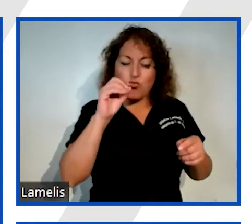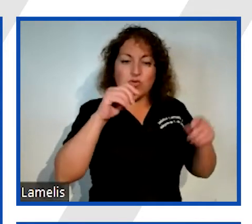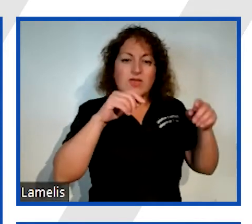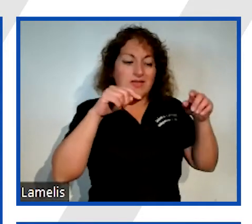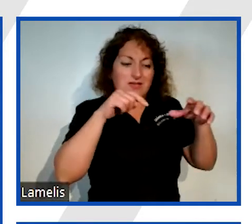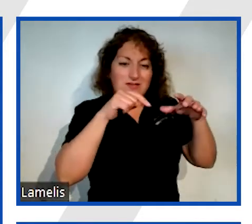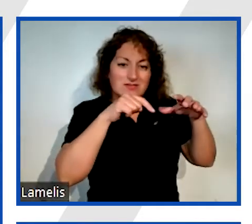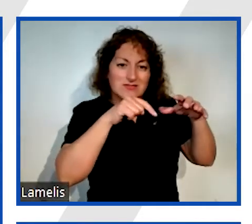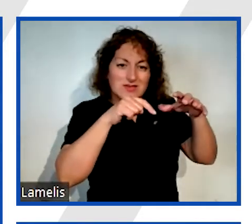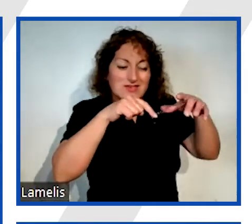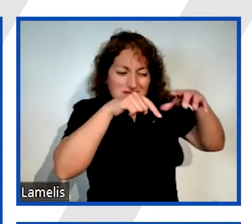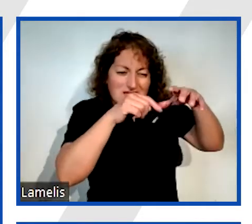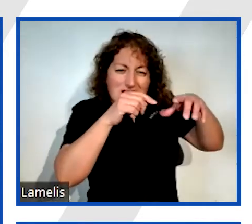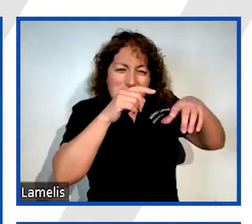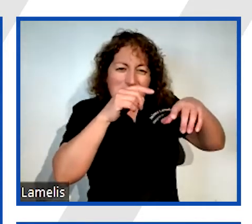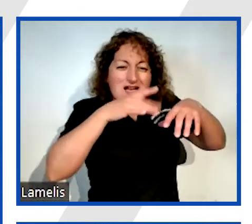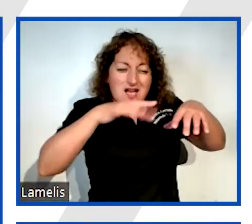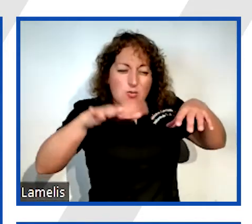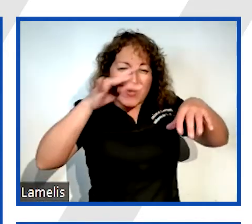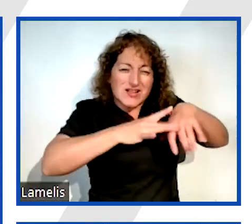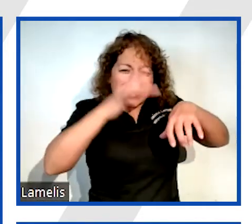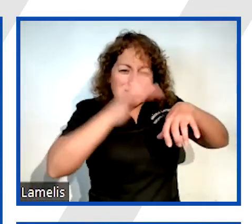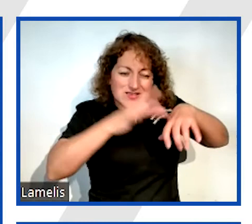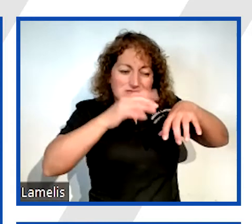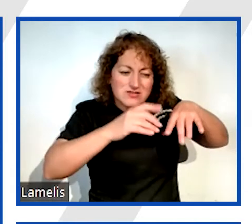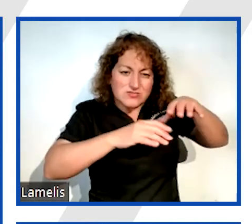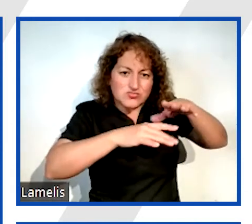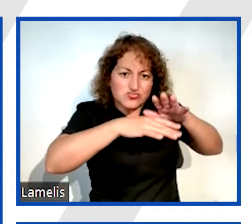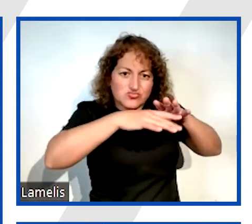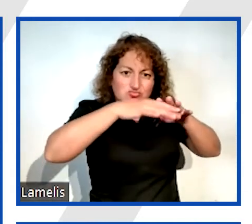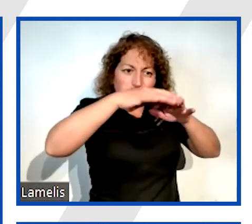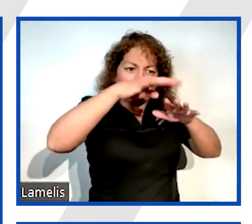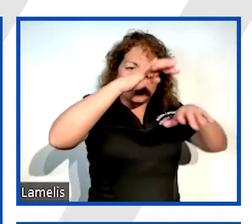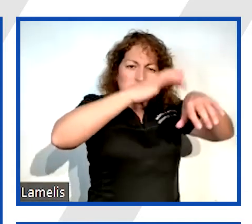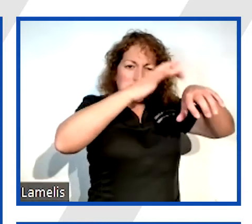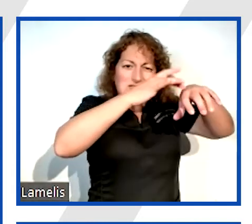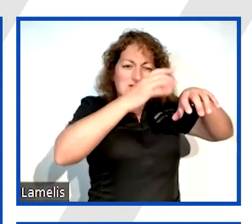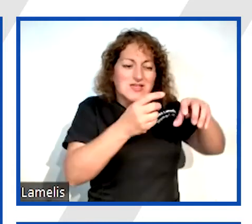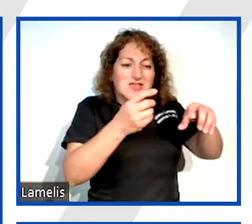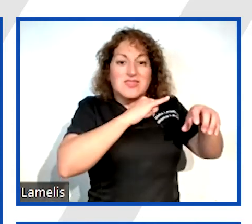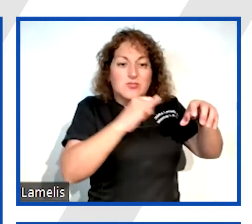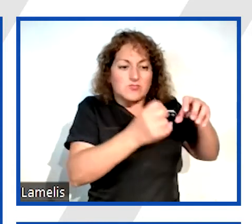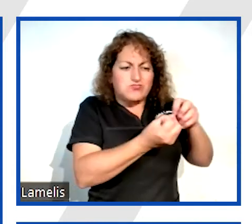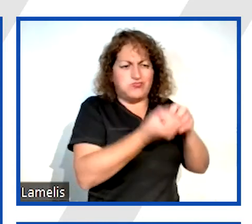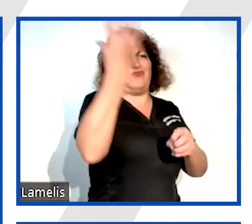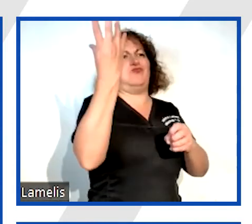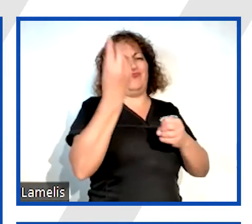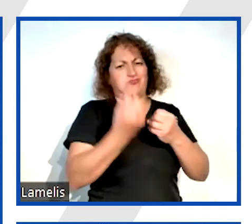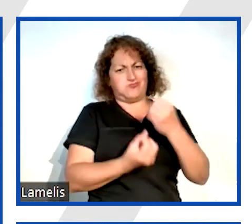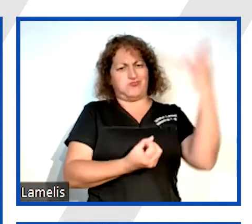ya que arriba verdad el agua subía así acá unos ciclos con los geisers salía de nuevo a la